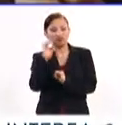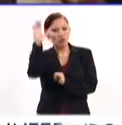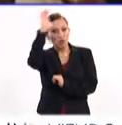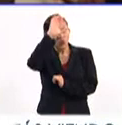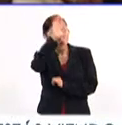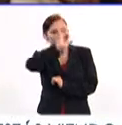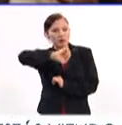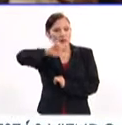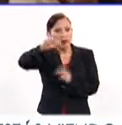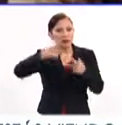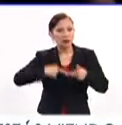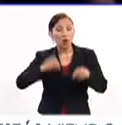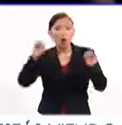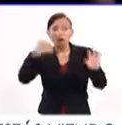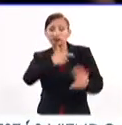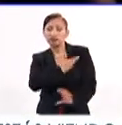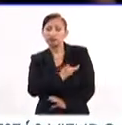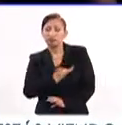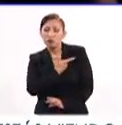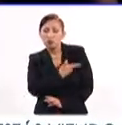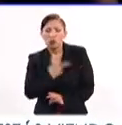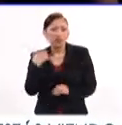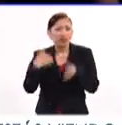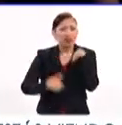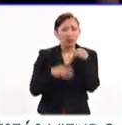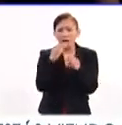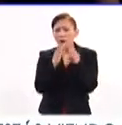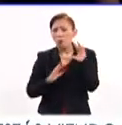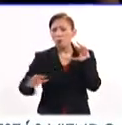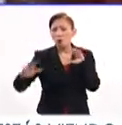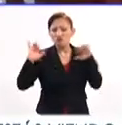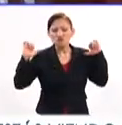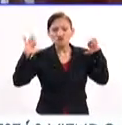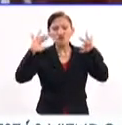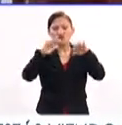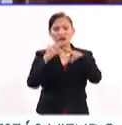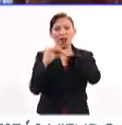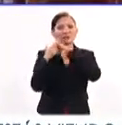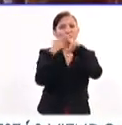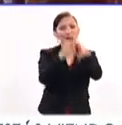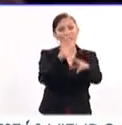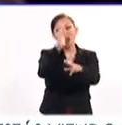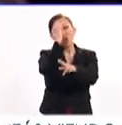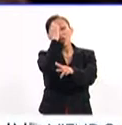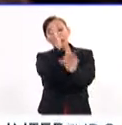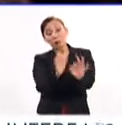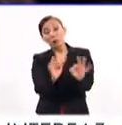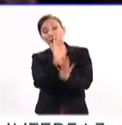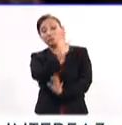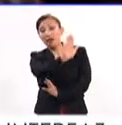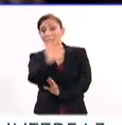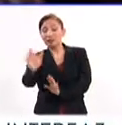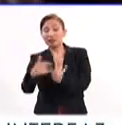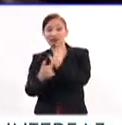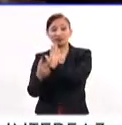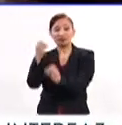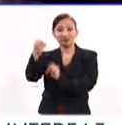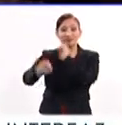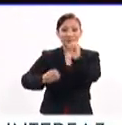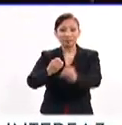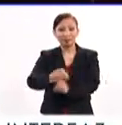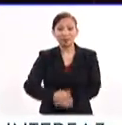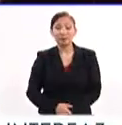cultura, profesionales o amantes del teatro de todo el mundo, se reúnen para conmemorar y recordar la importancia de las puestas en